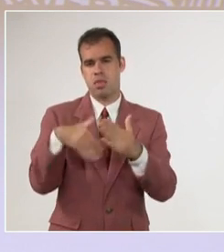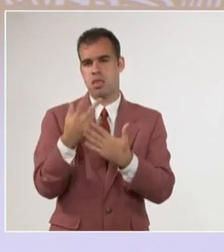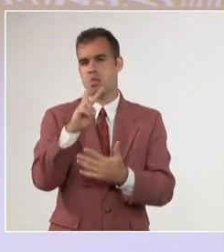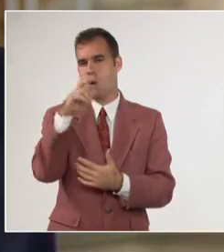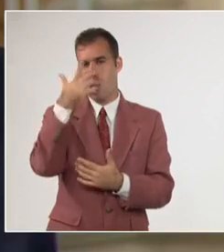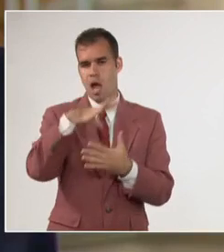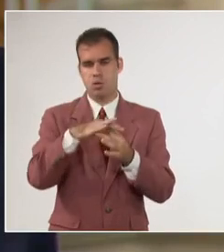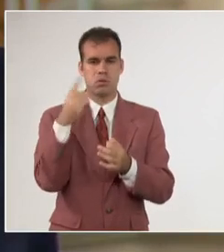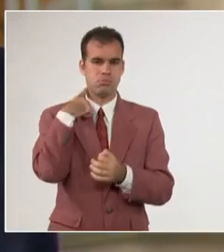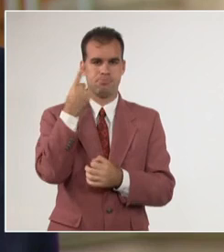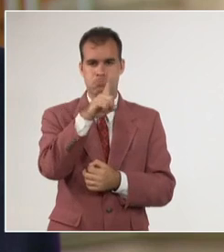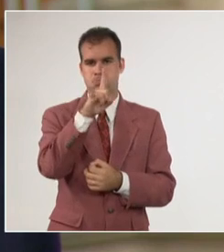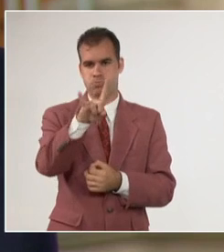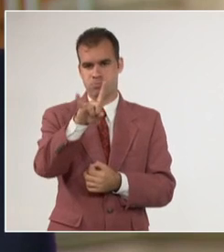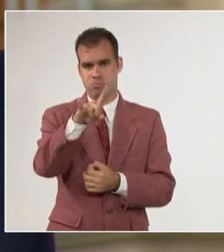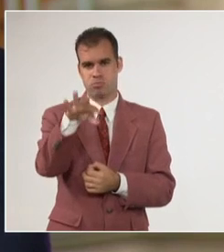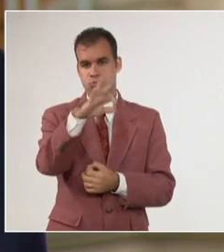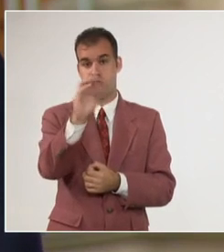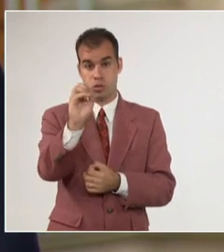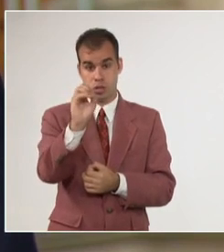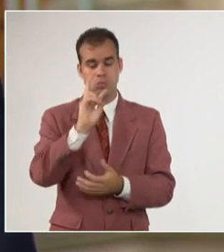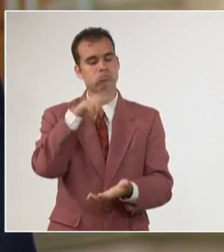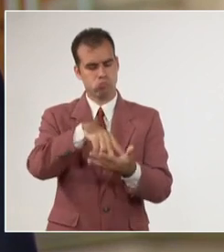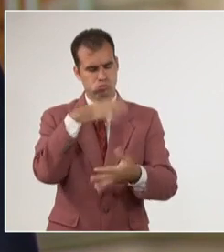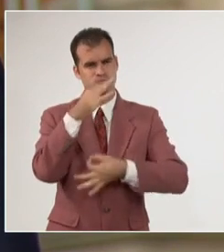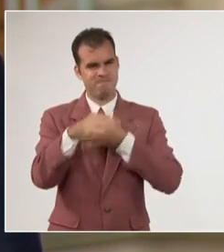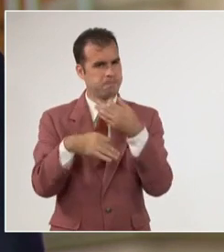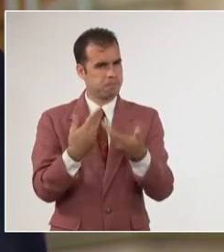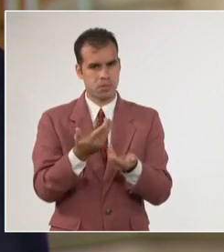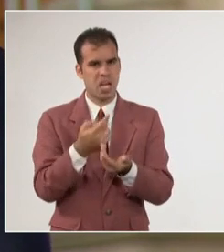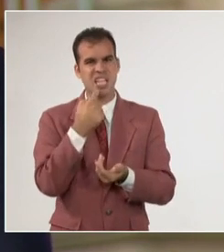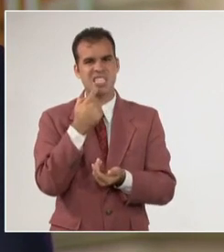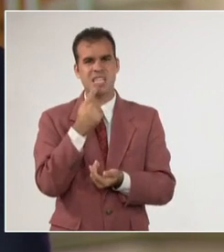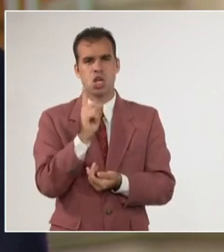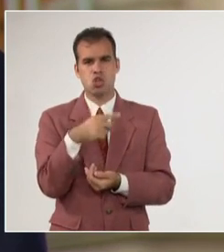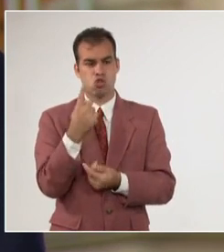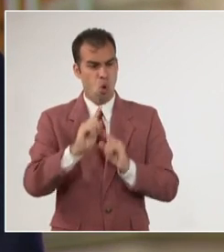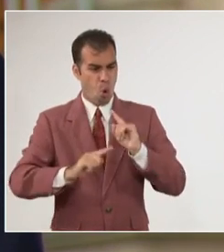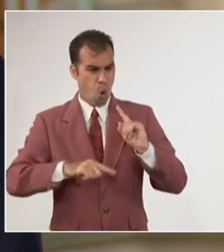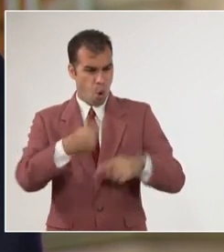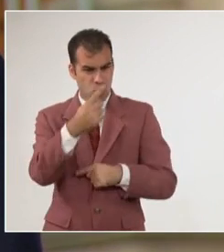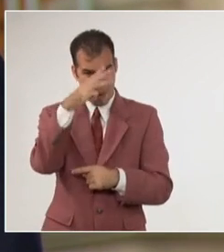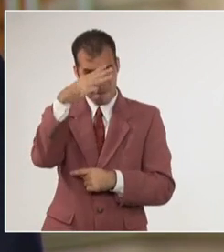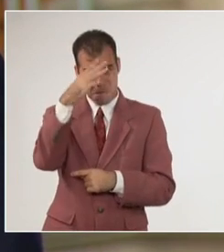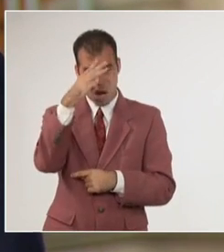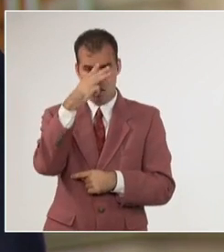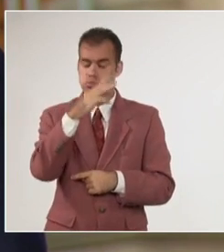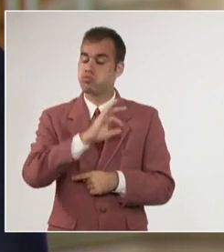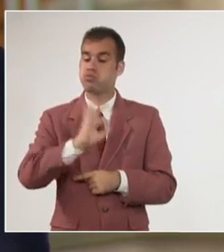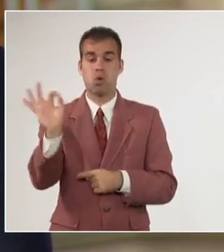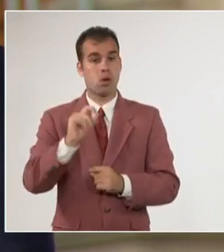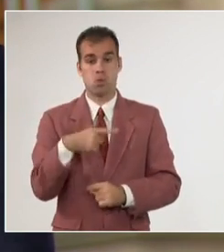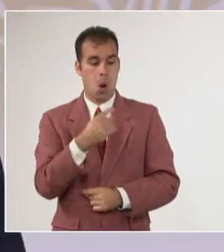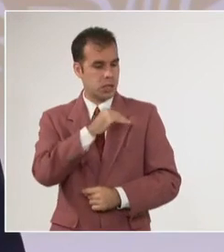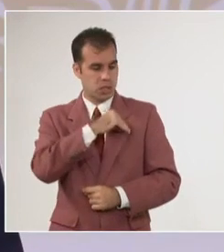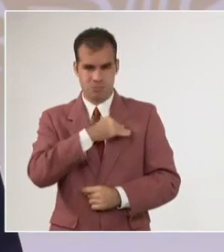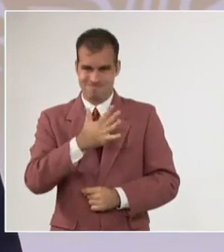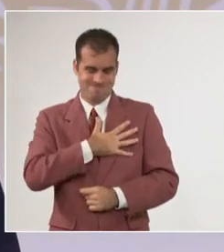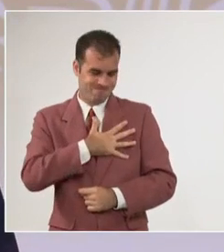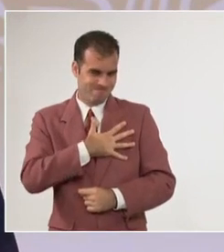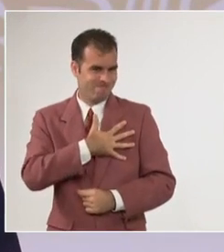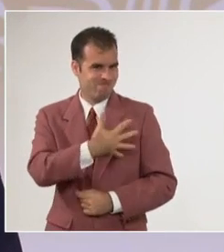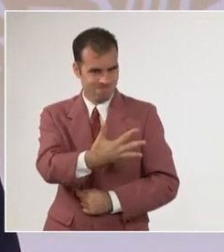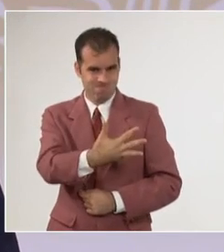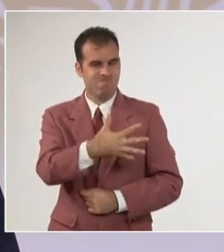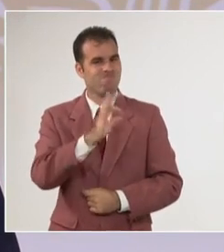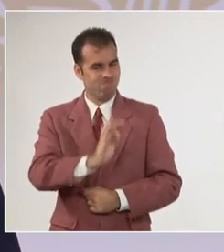de 1980, nada soportaremos contra México, lo sentiremos como propio. Sabremos